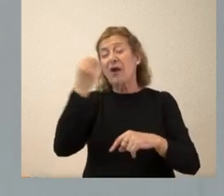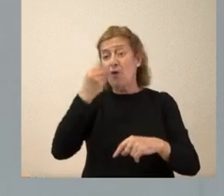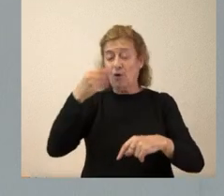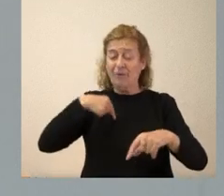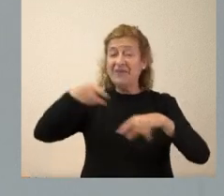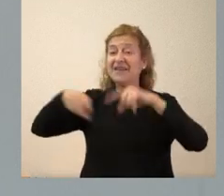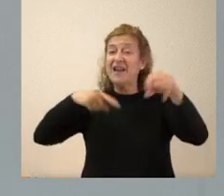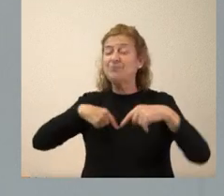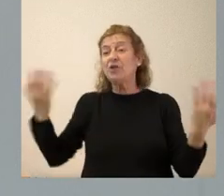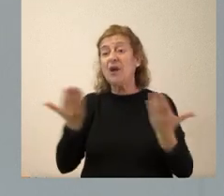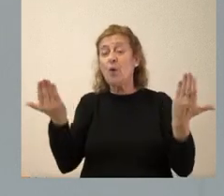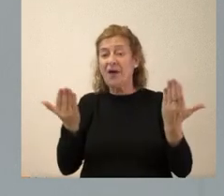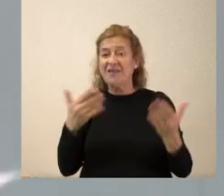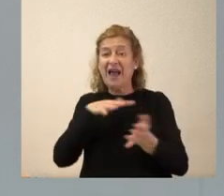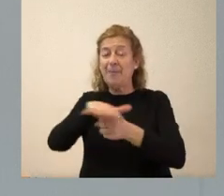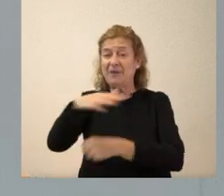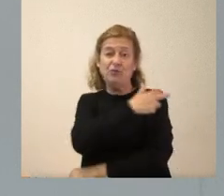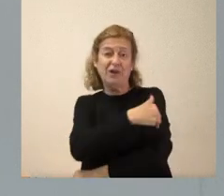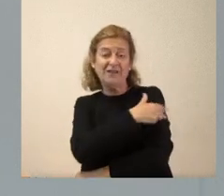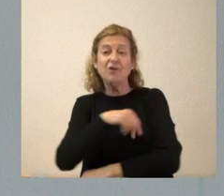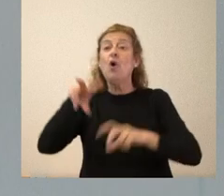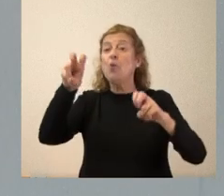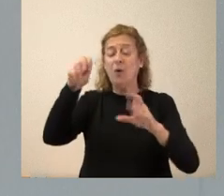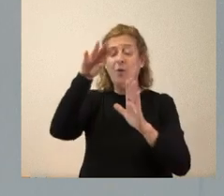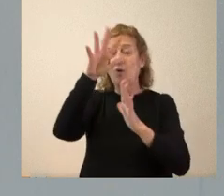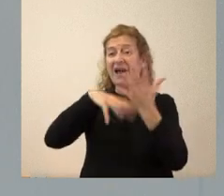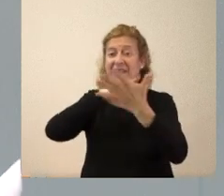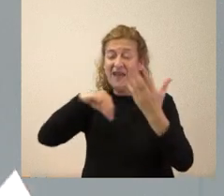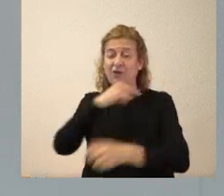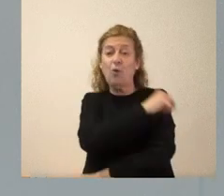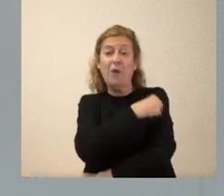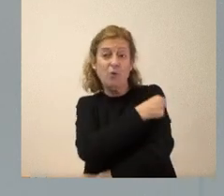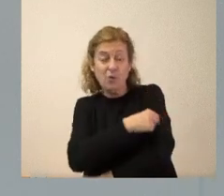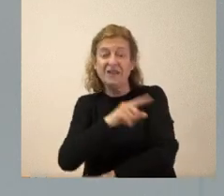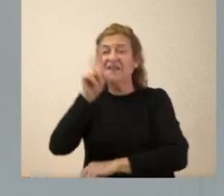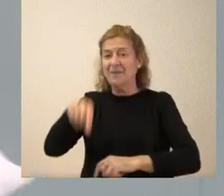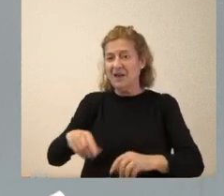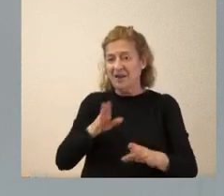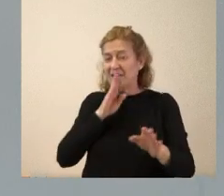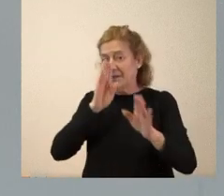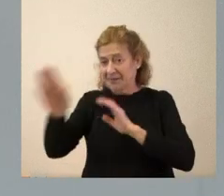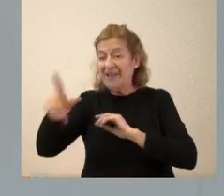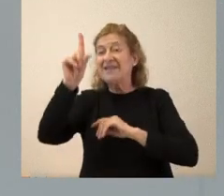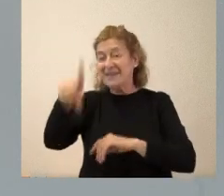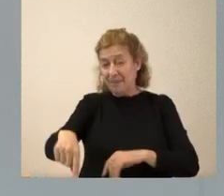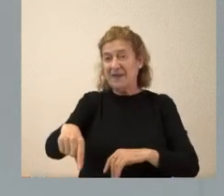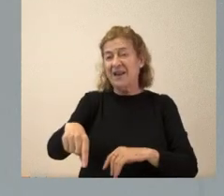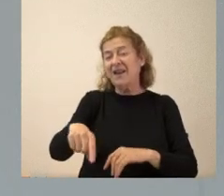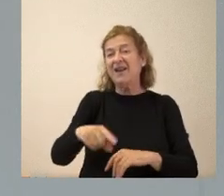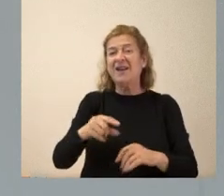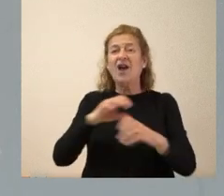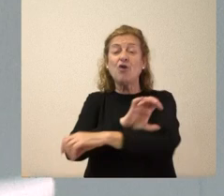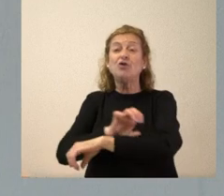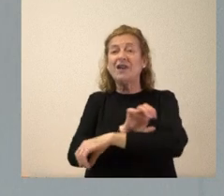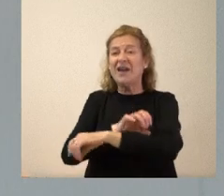en el ámbito sanitario el nuevo calendario de vacunas que mejor las condiciones van también en esa dirección como va en el caso de la